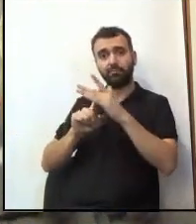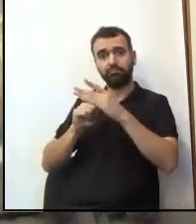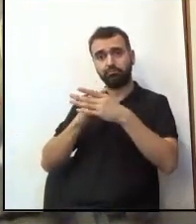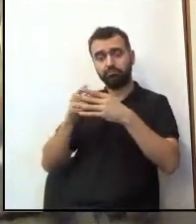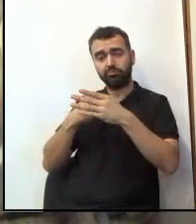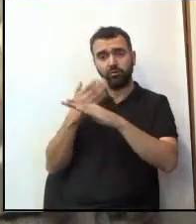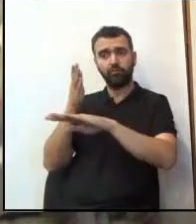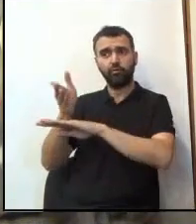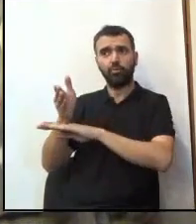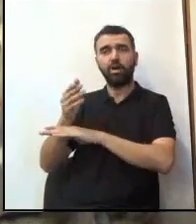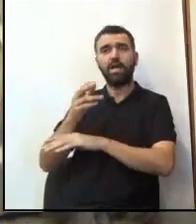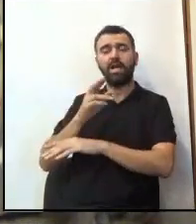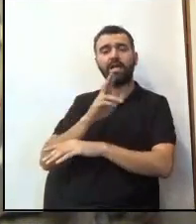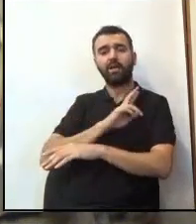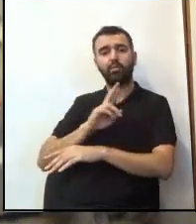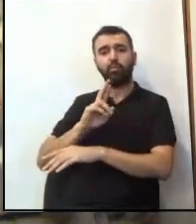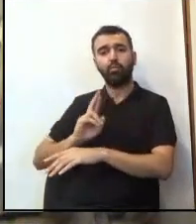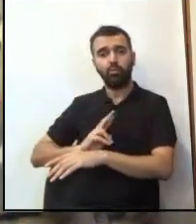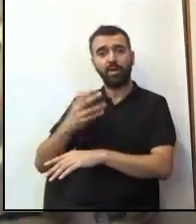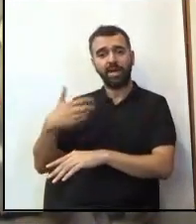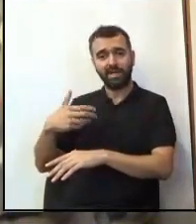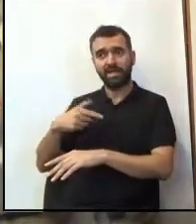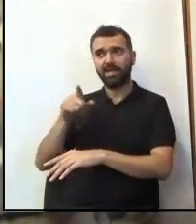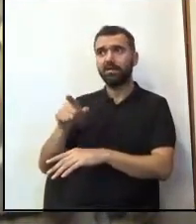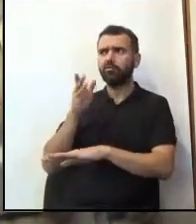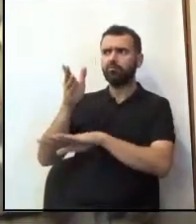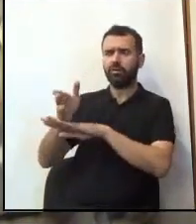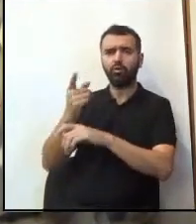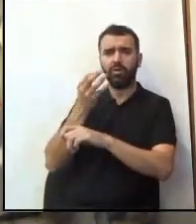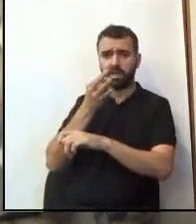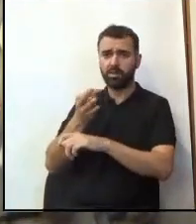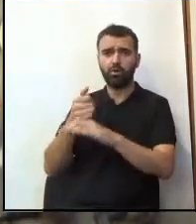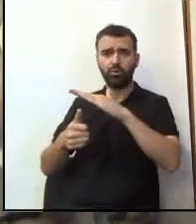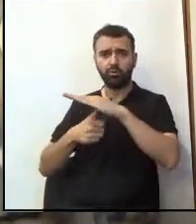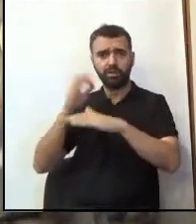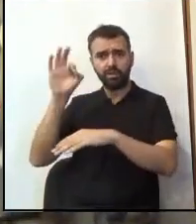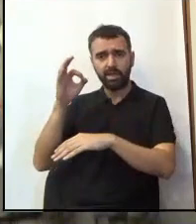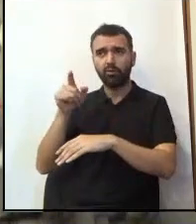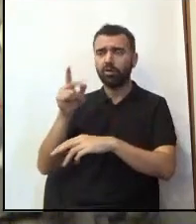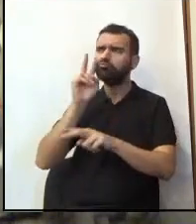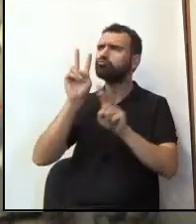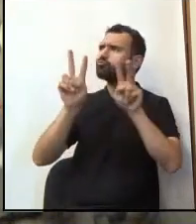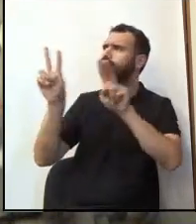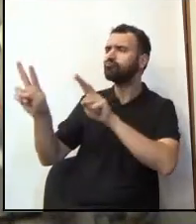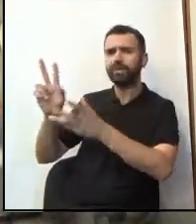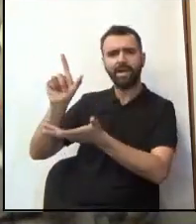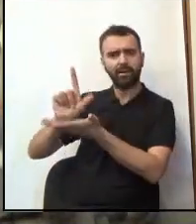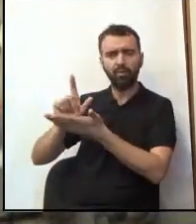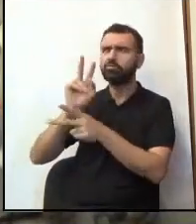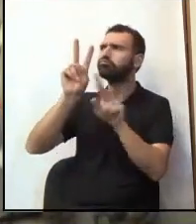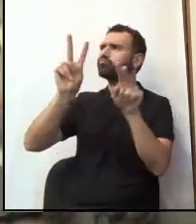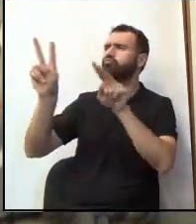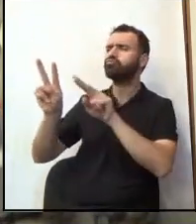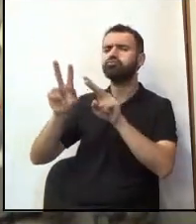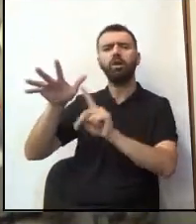comentamos en un consejo, la cual fue muy provechosa, nos permitió verificar in situ la situación en